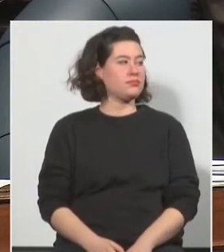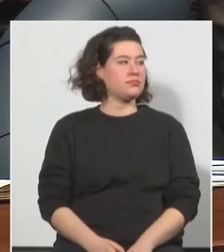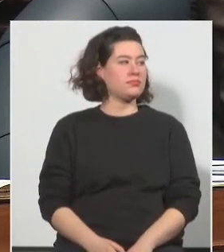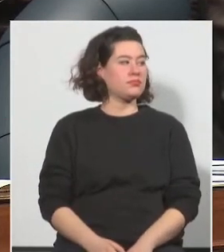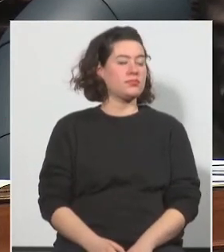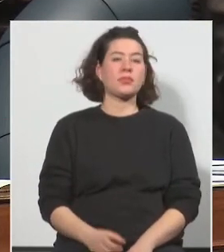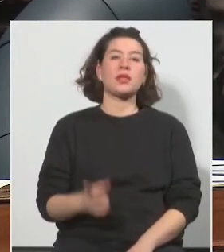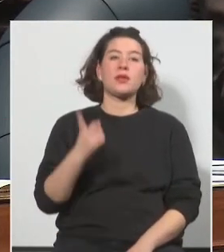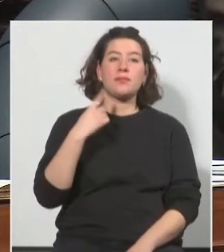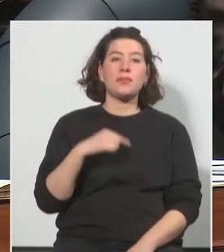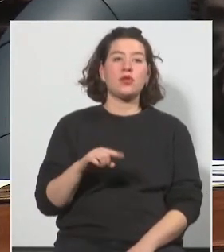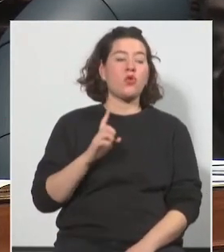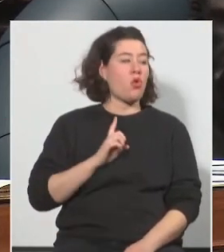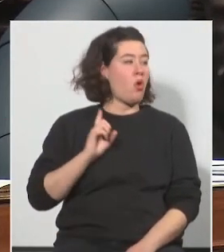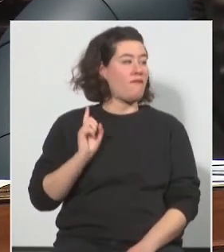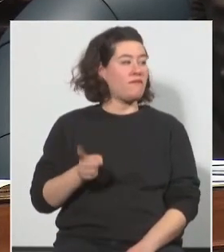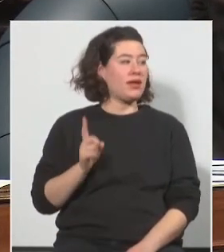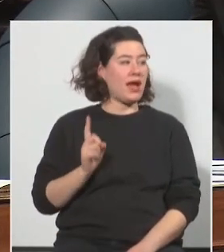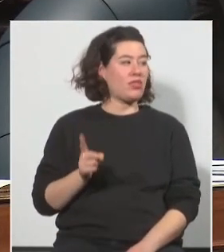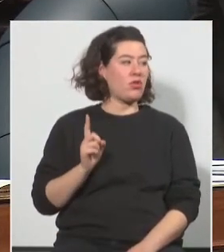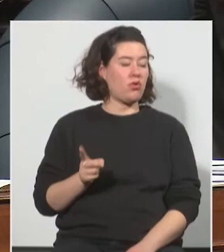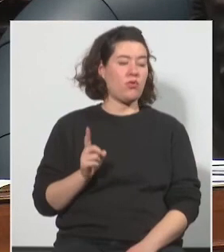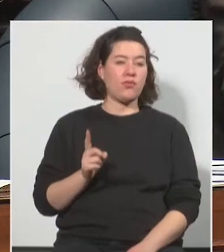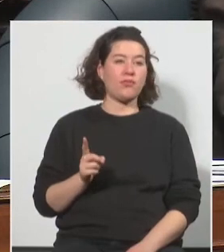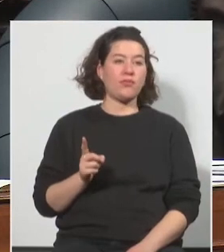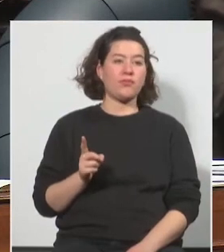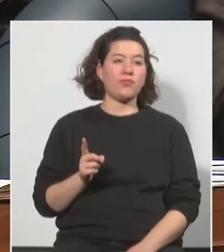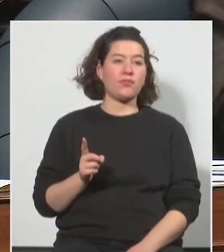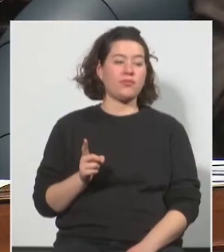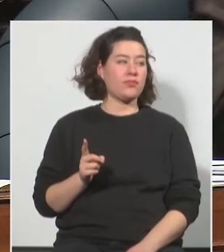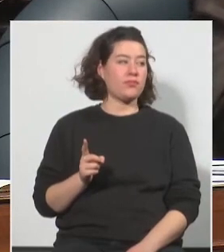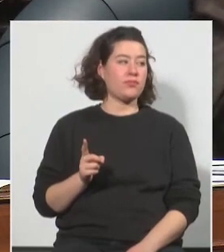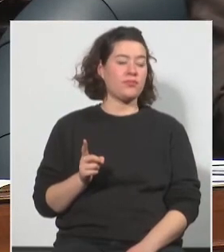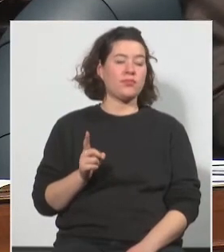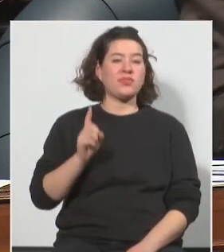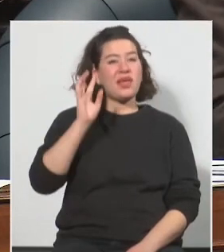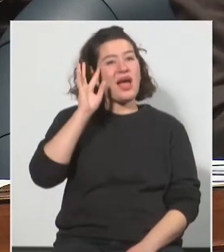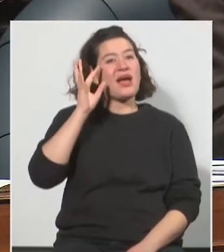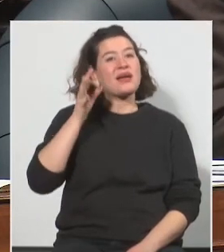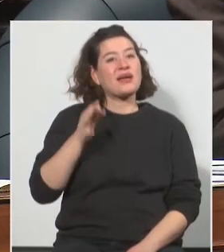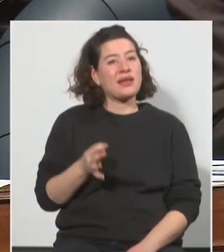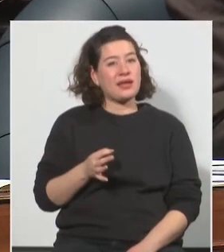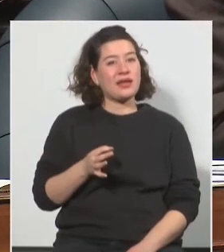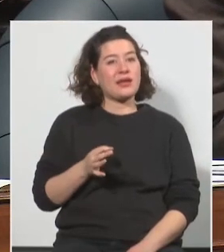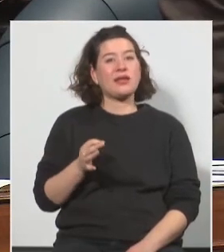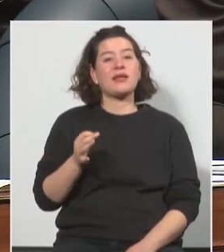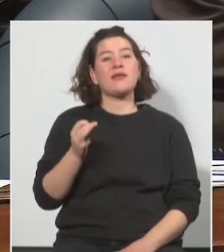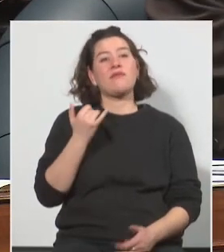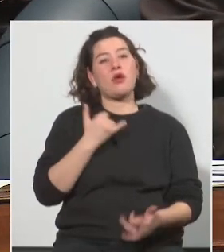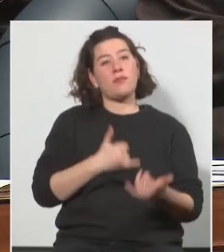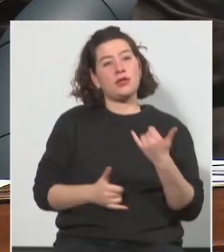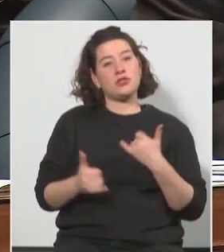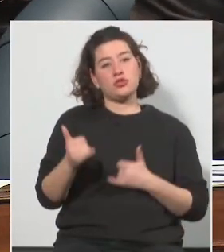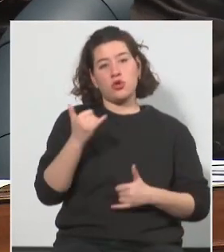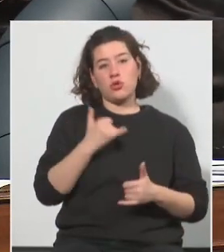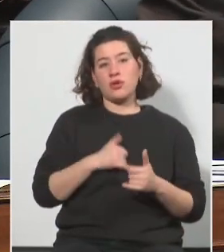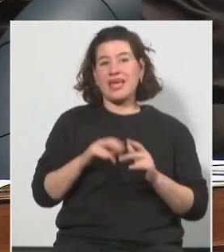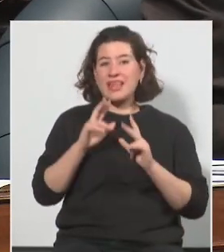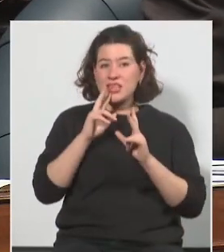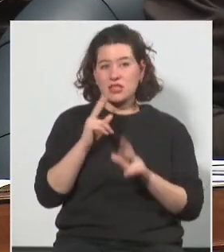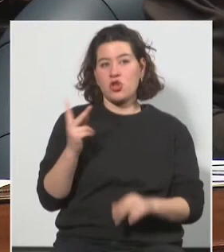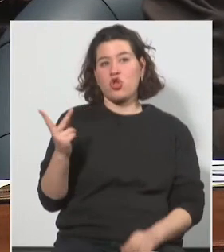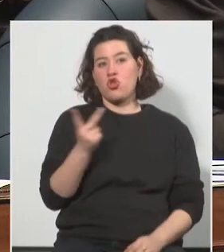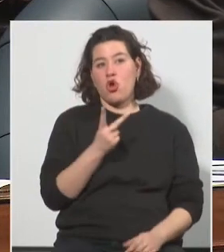Pero estoy obligado a creer que la información que aportaron